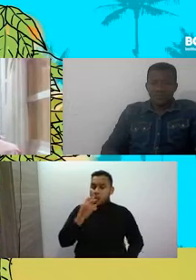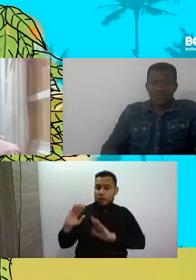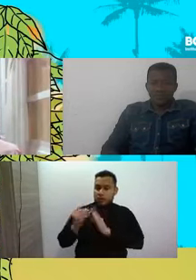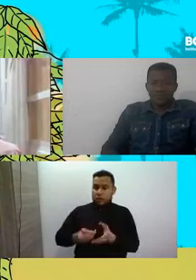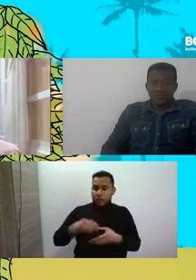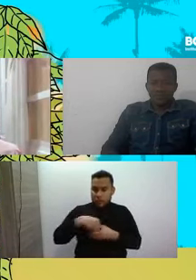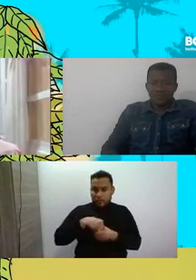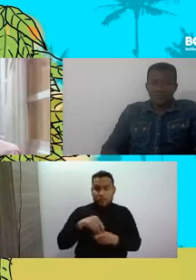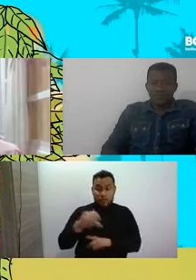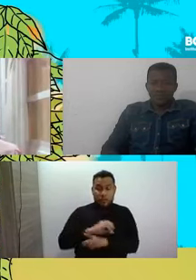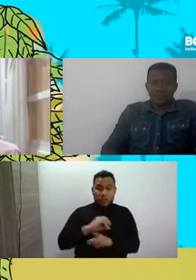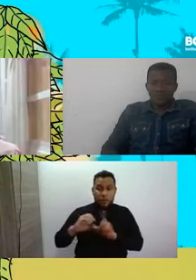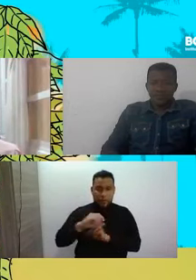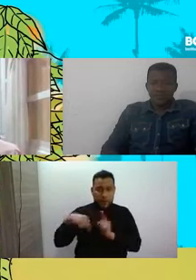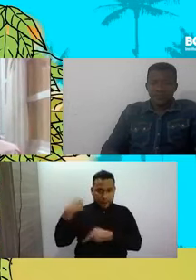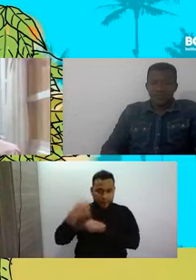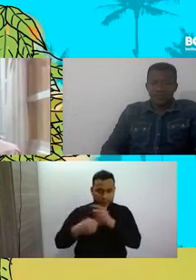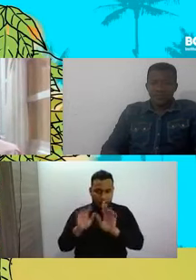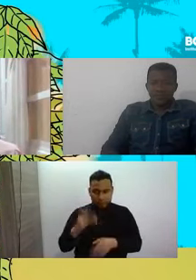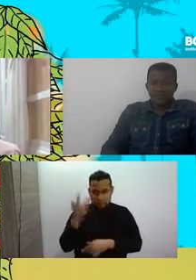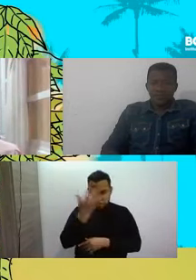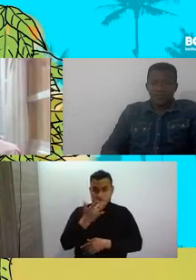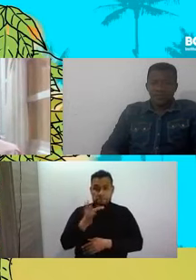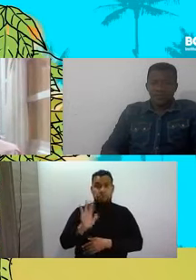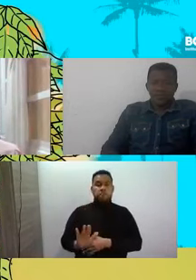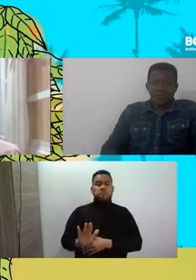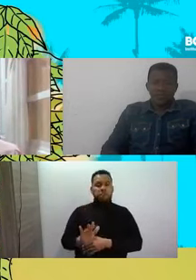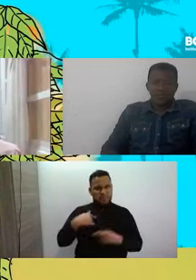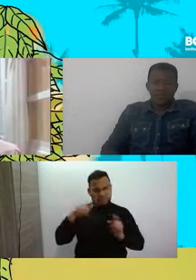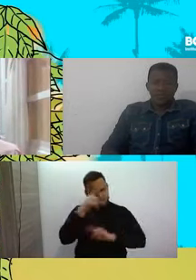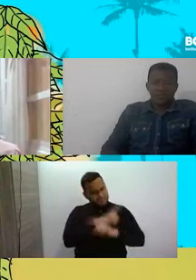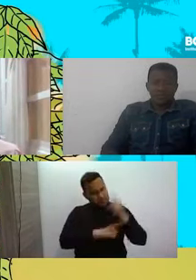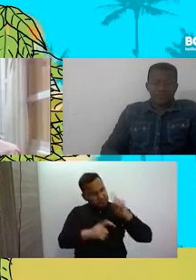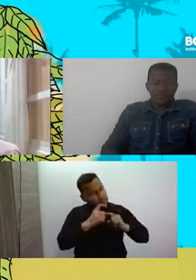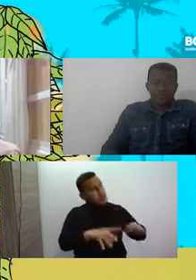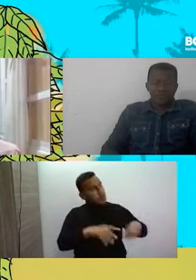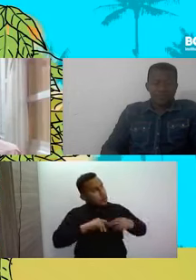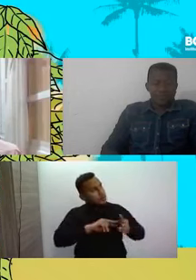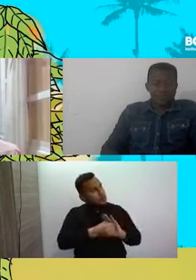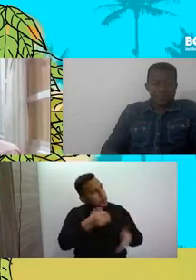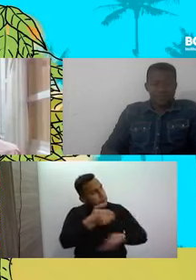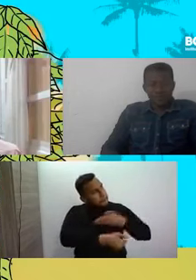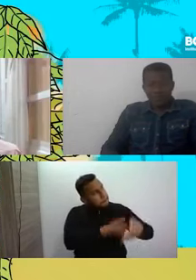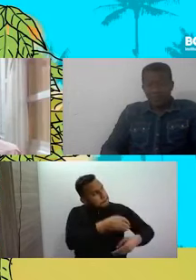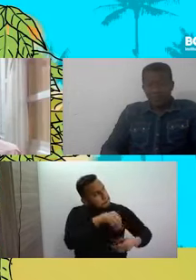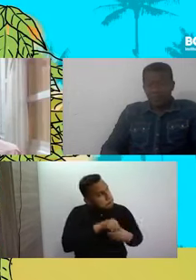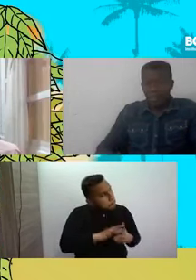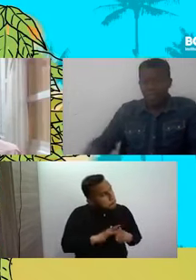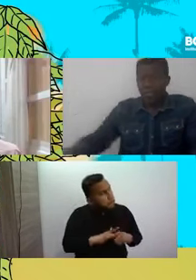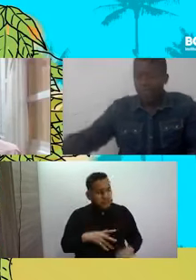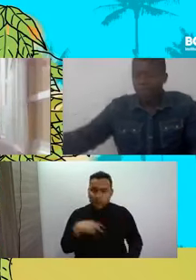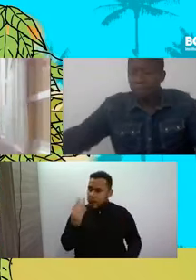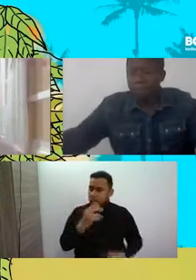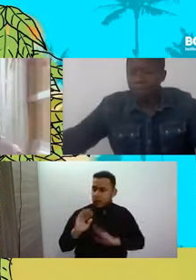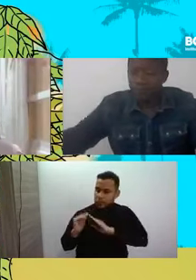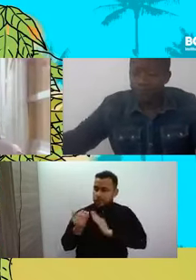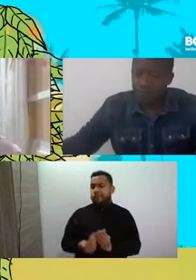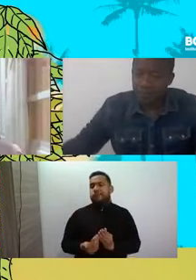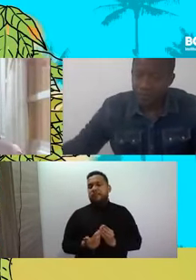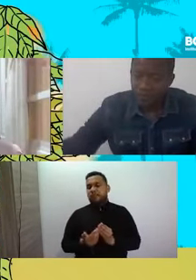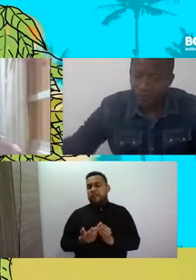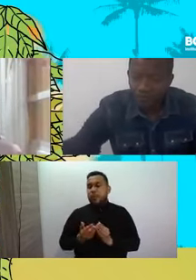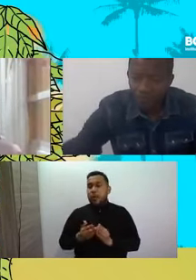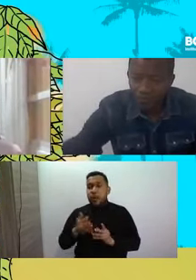un espacio de formación para reconocer, reflexionar y resignificar los procesos de la oralitura como